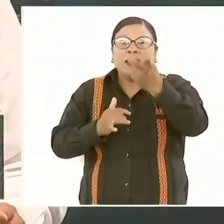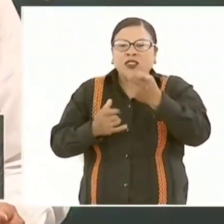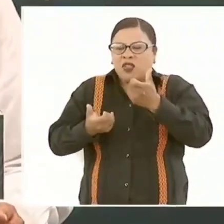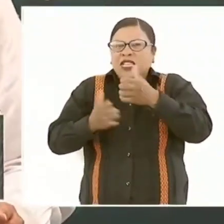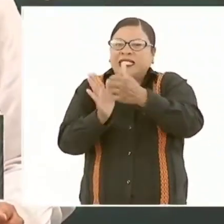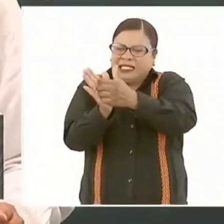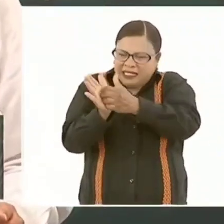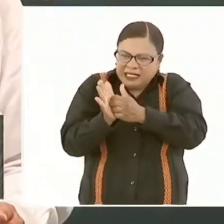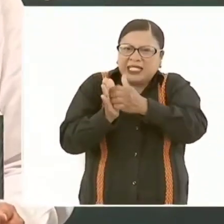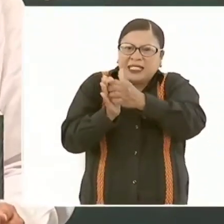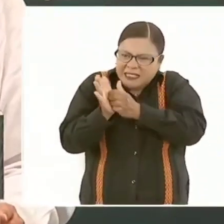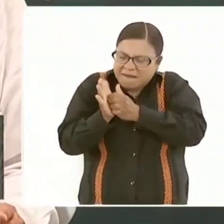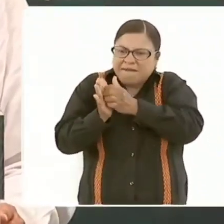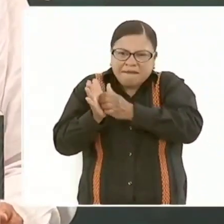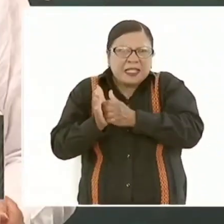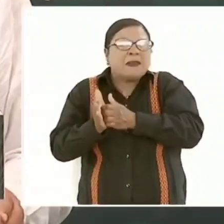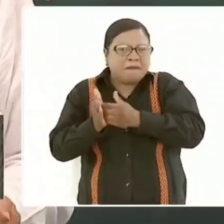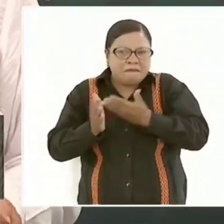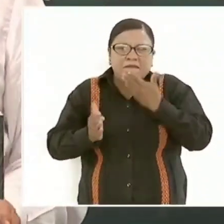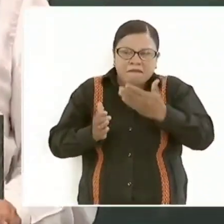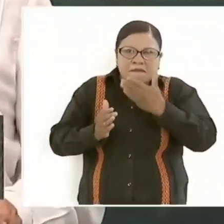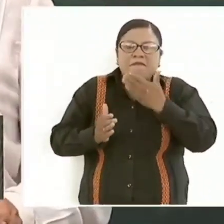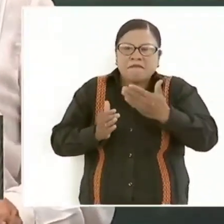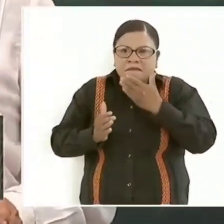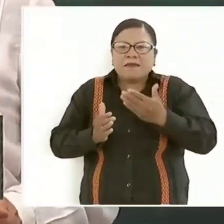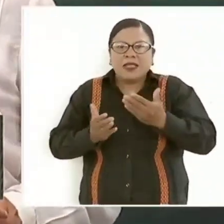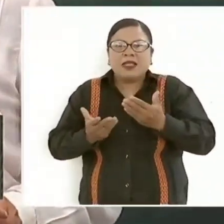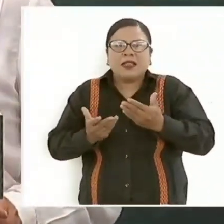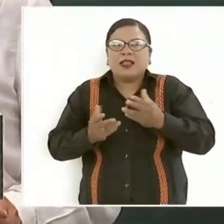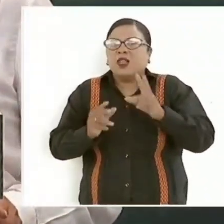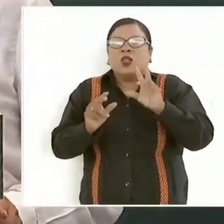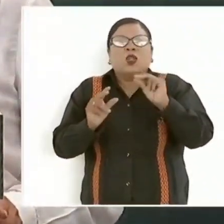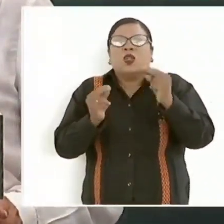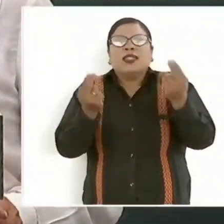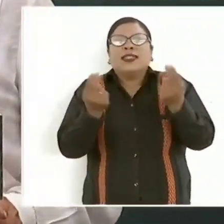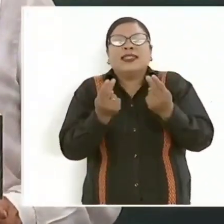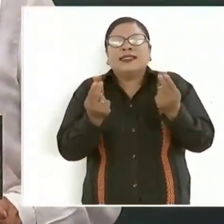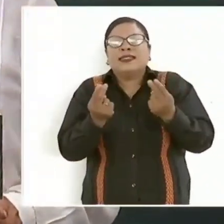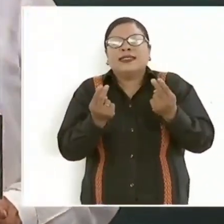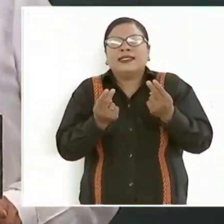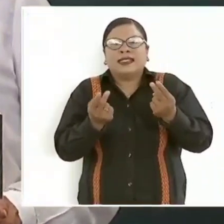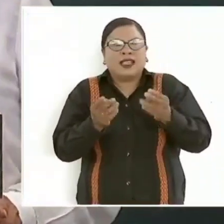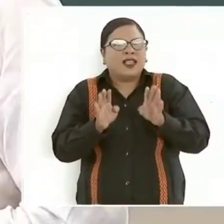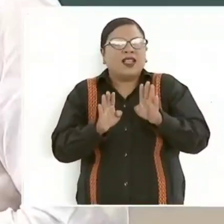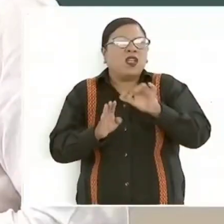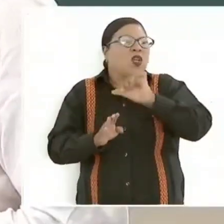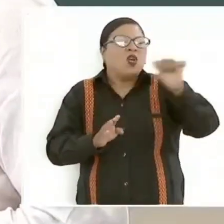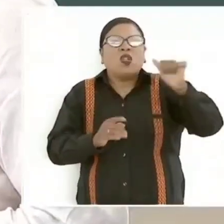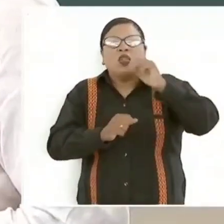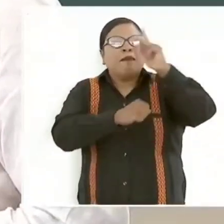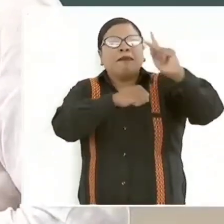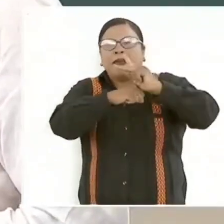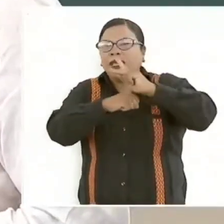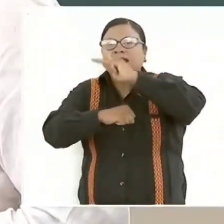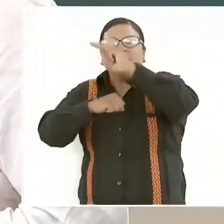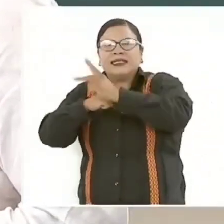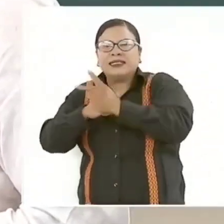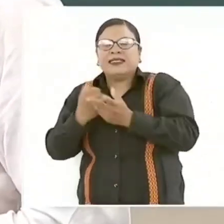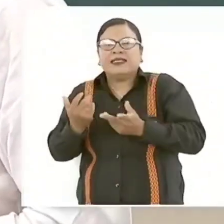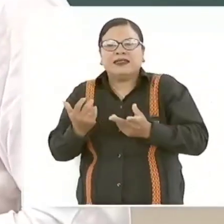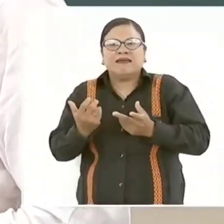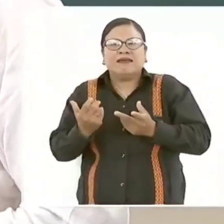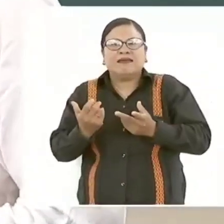ahorros considerables. No hemos tenido necesidad, como ha sucedido en otros países,